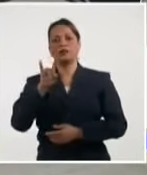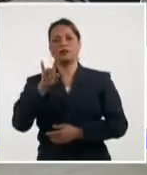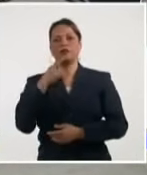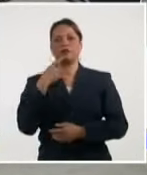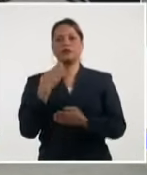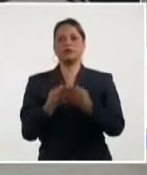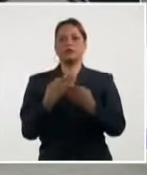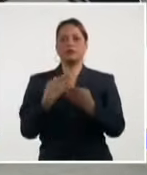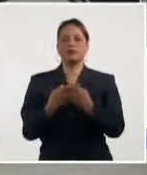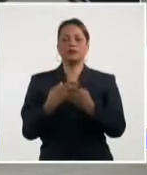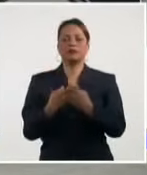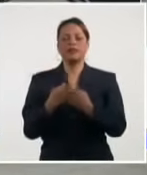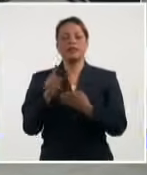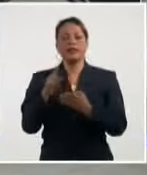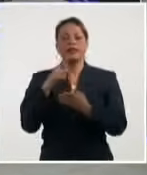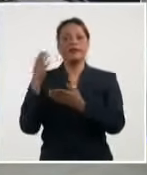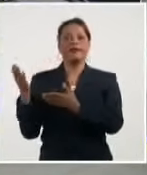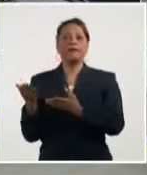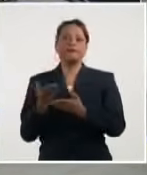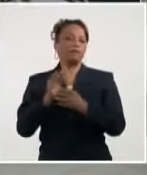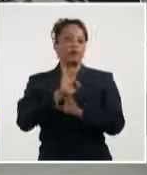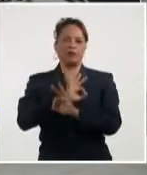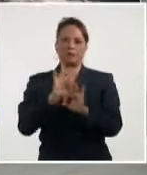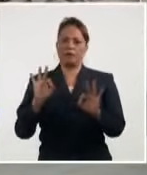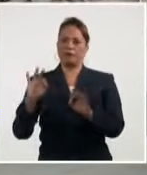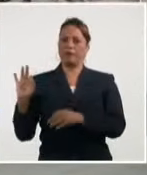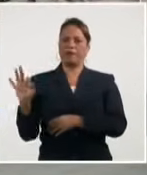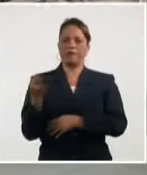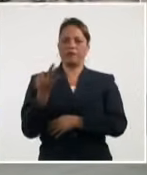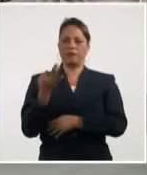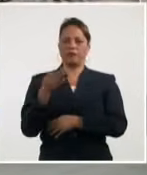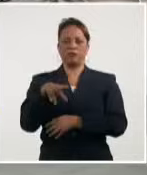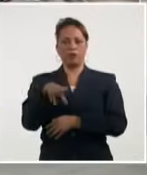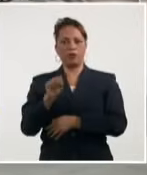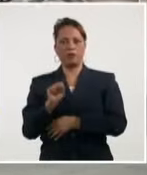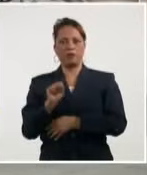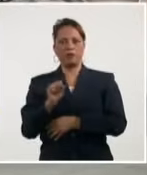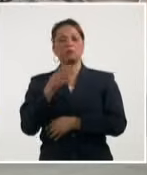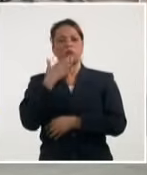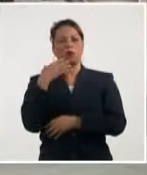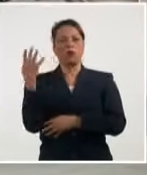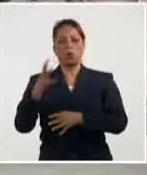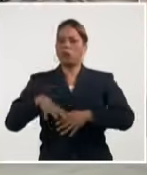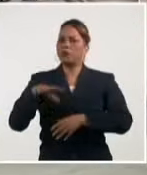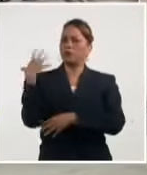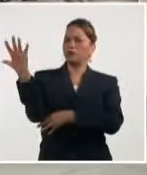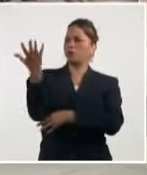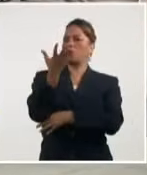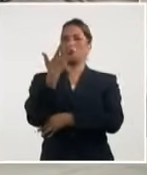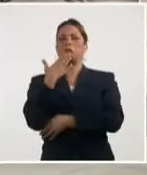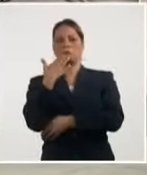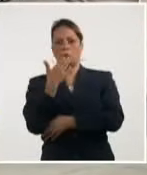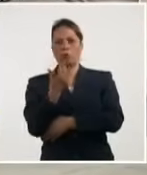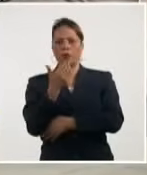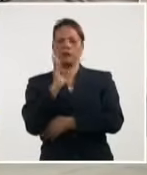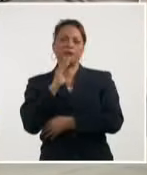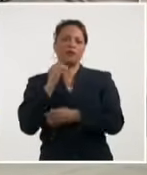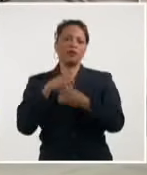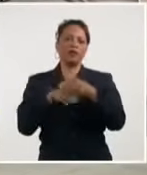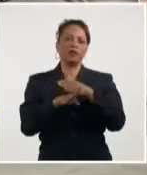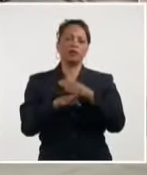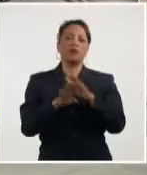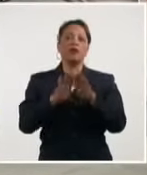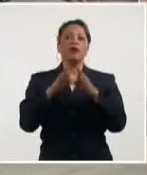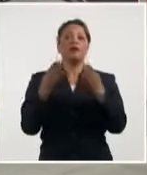mano vienen en perfecto estado, en muy buenas condiciones operativas. Pero al final